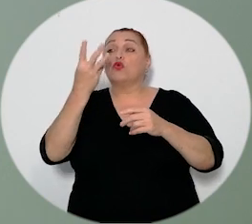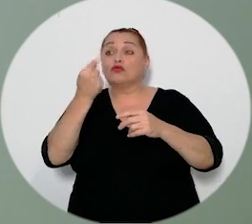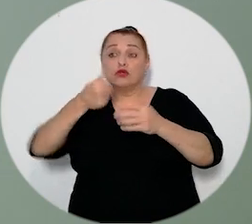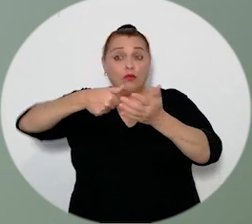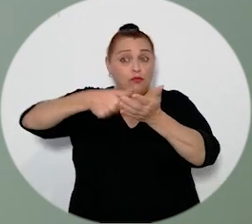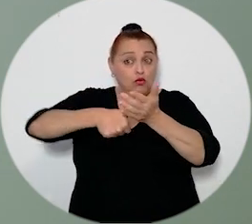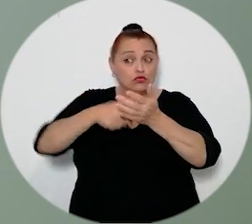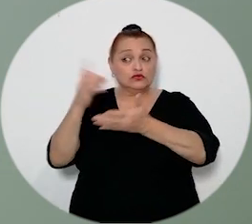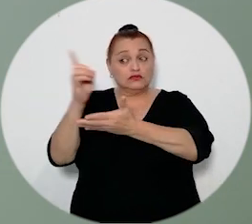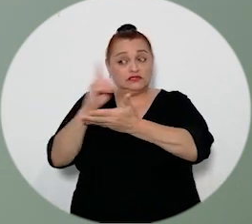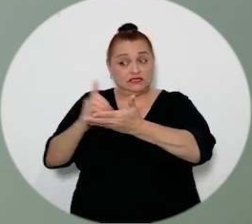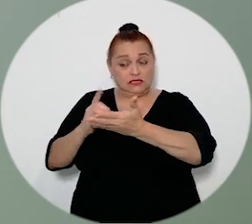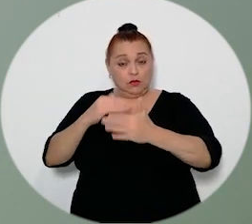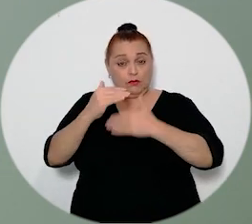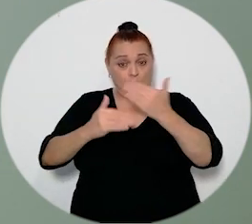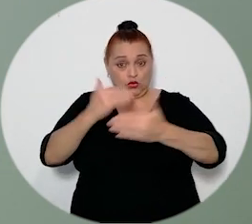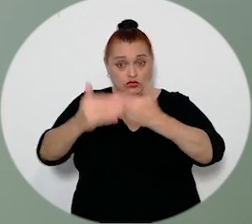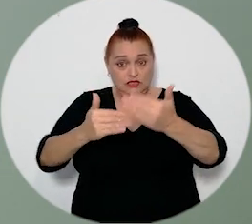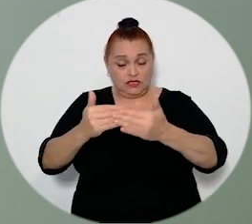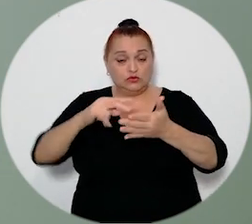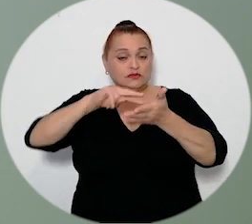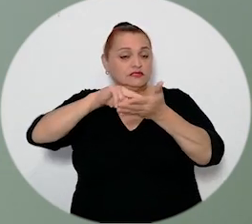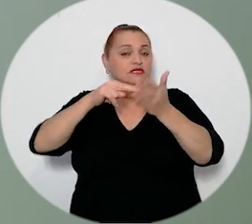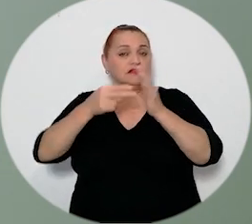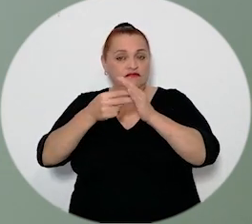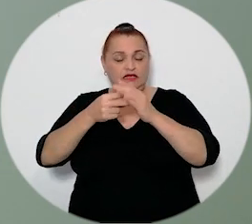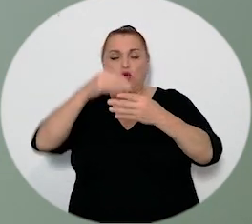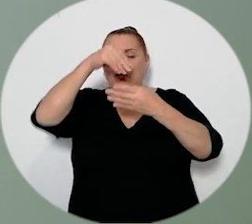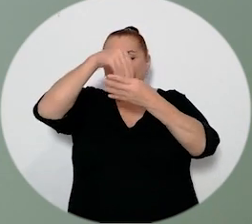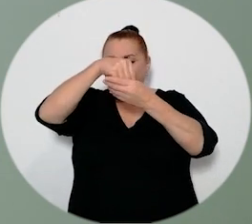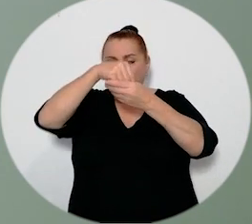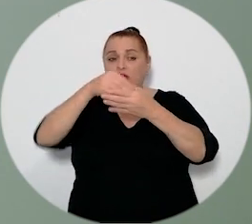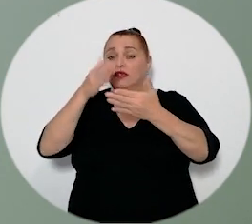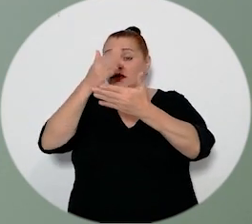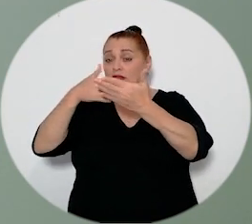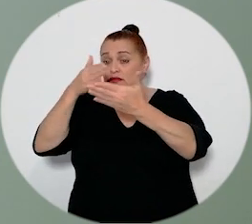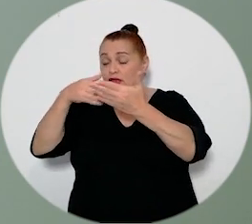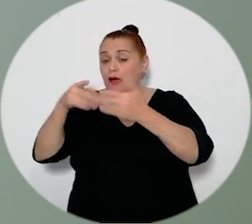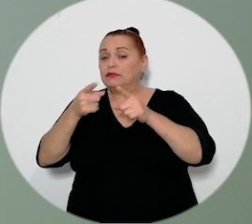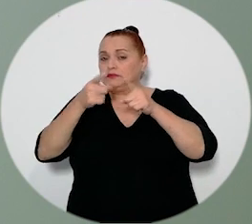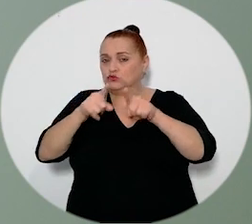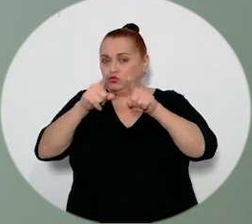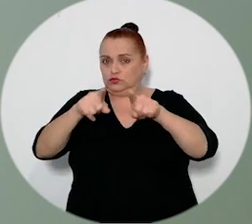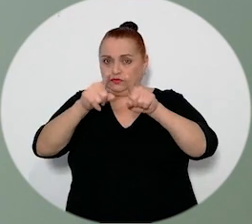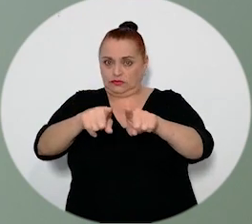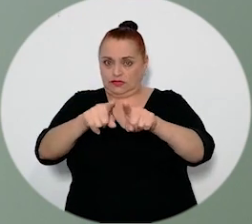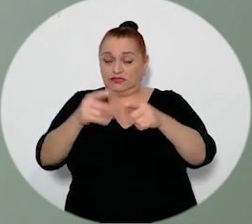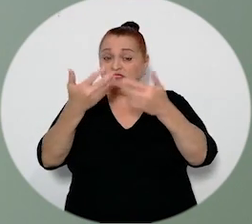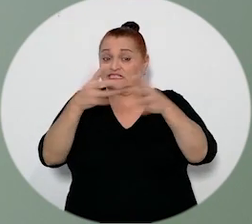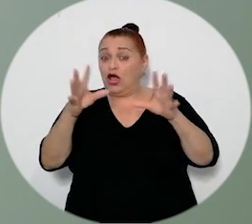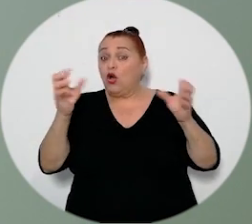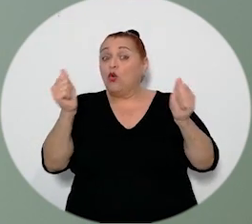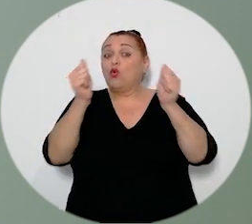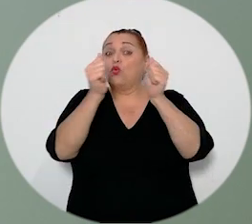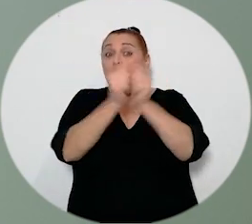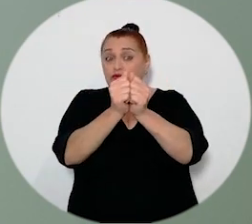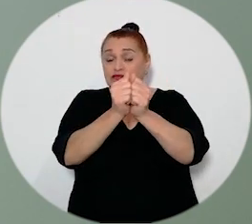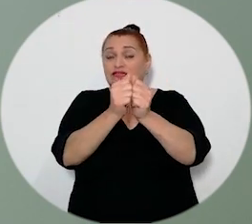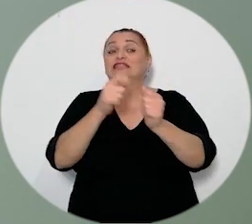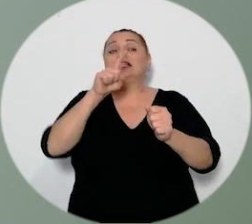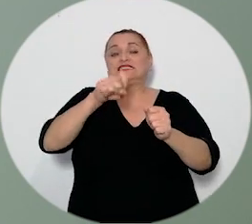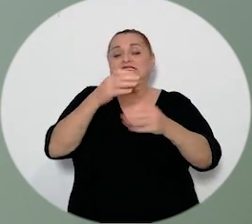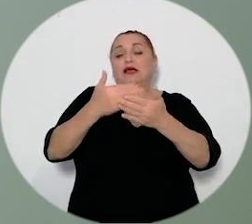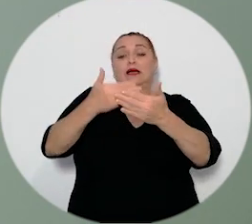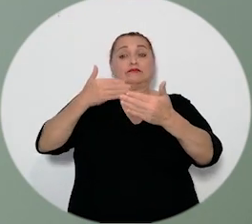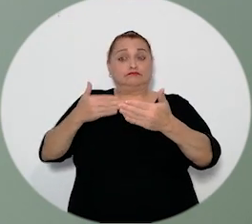de los votos está diseñado como un proceso, es decir, se compone de etapas que se suceden y que, concatenadas, requieren de la